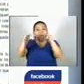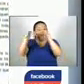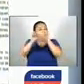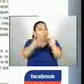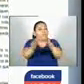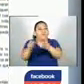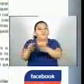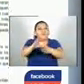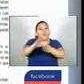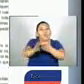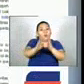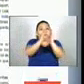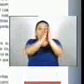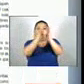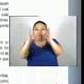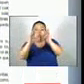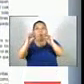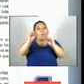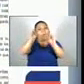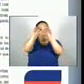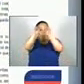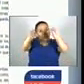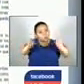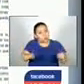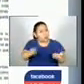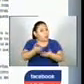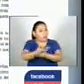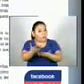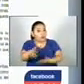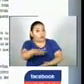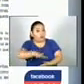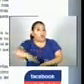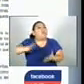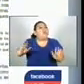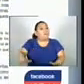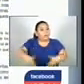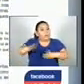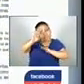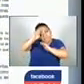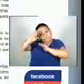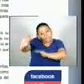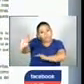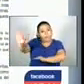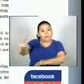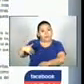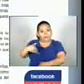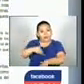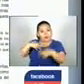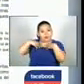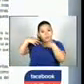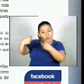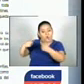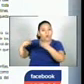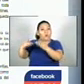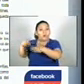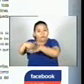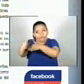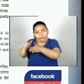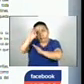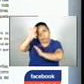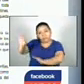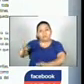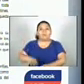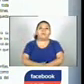cultura, bibliotecas, museos y salas de exposiciones, atendiendo las disposiciones del Ministerio de Salud y también de la Asamblea